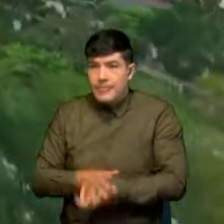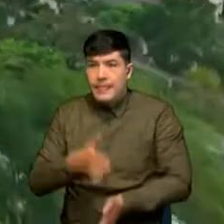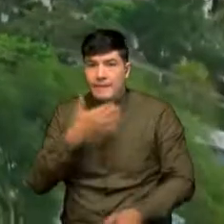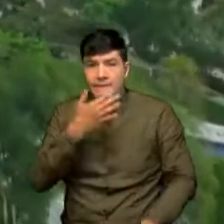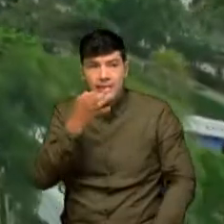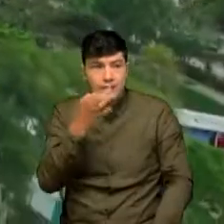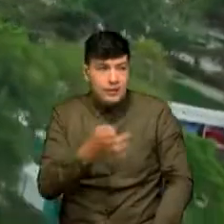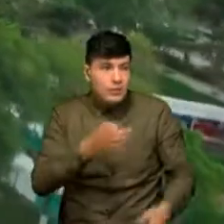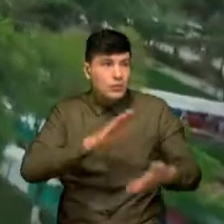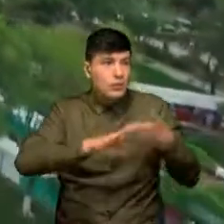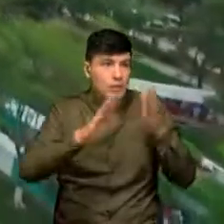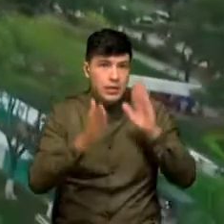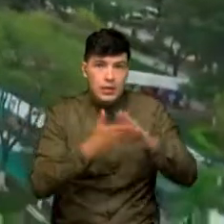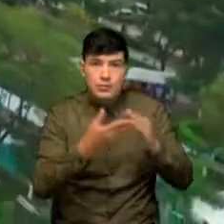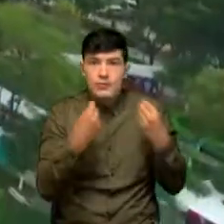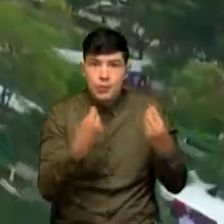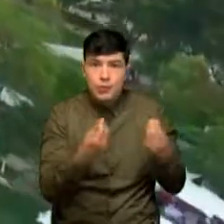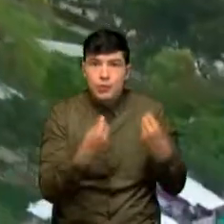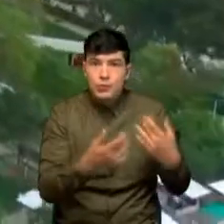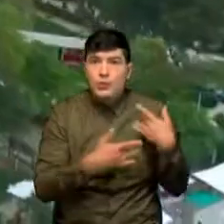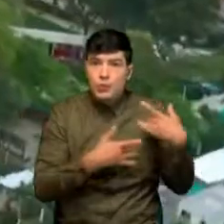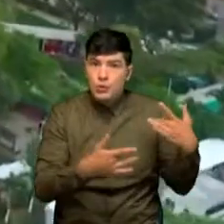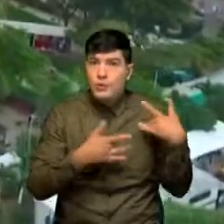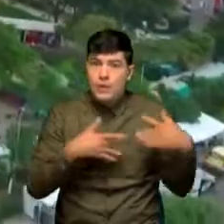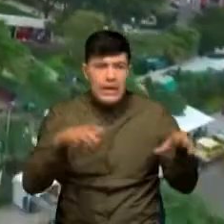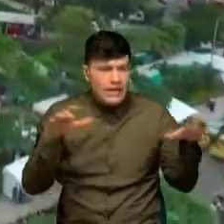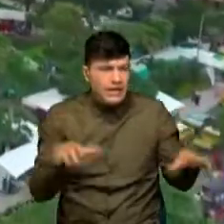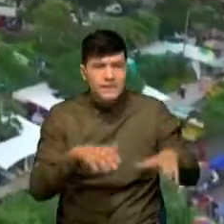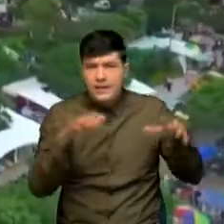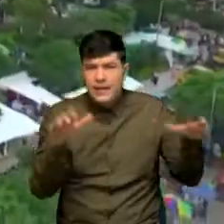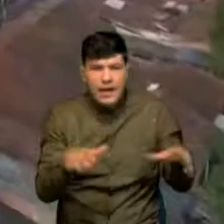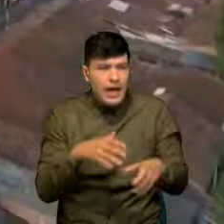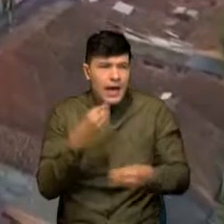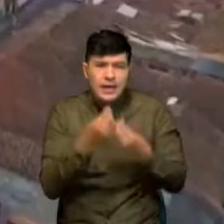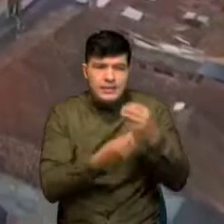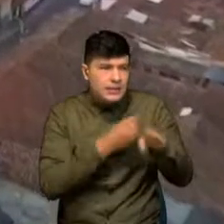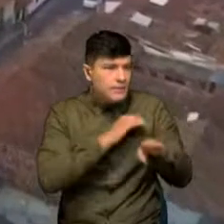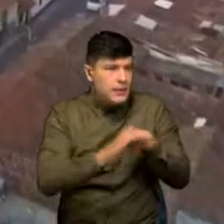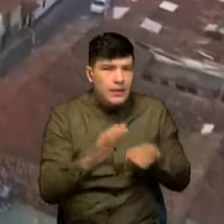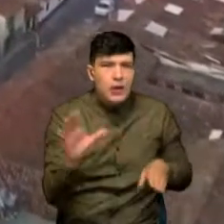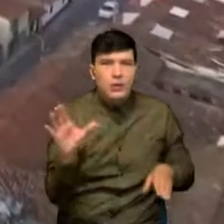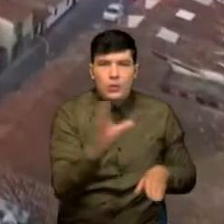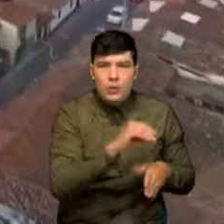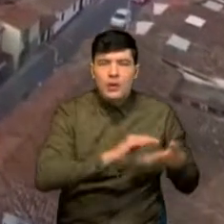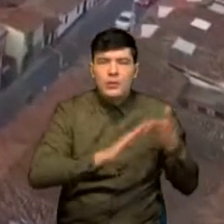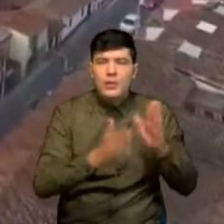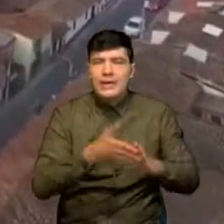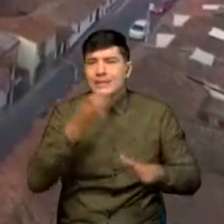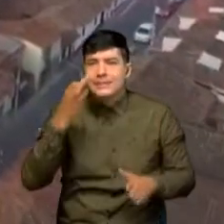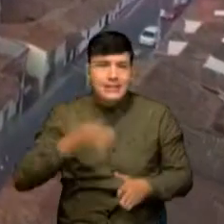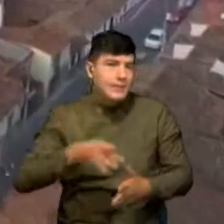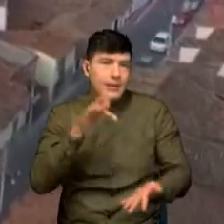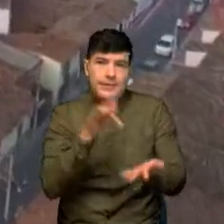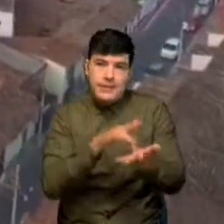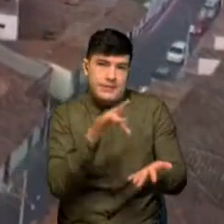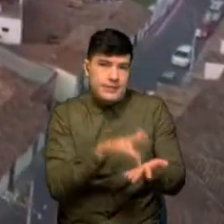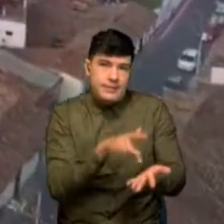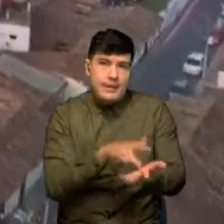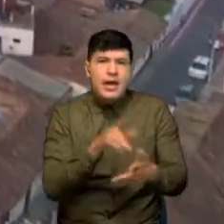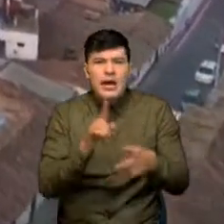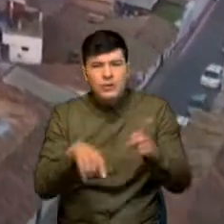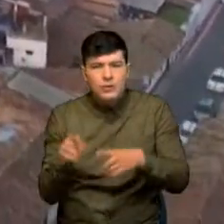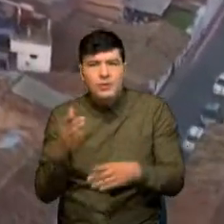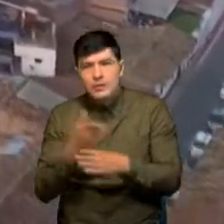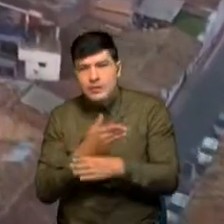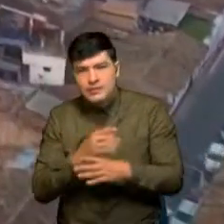colabora mucho. Se hacen actividades, la comunidad colabora mucho. Siempre hay unas fallas muy